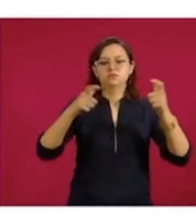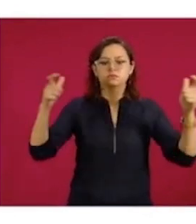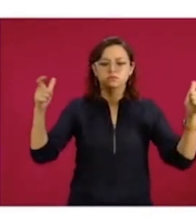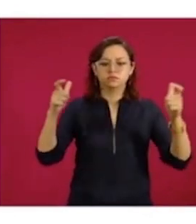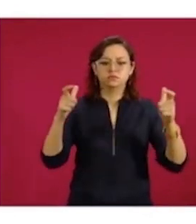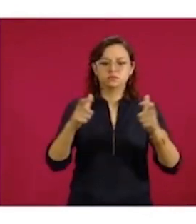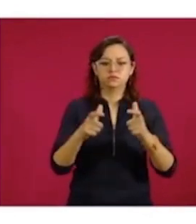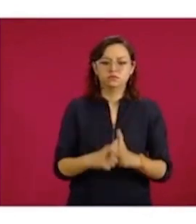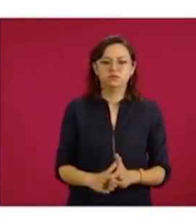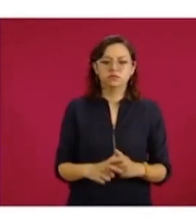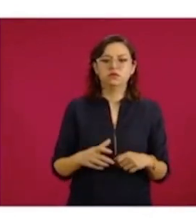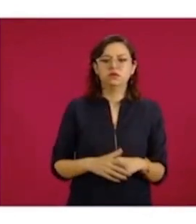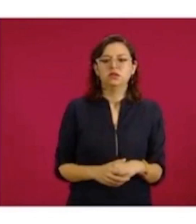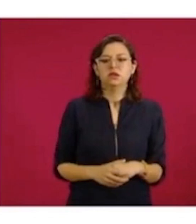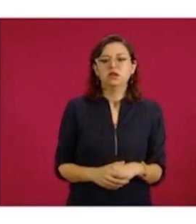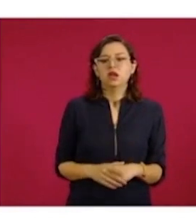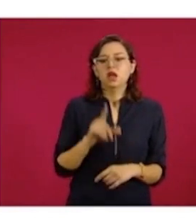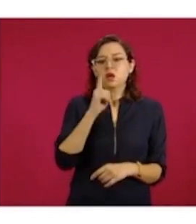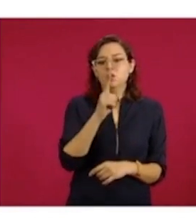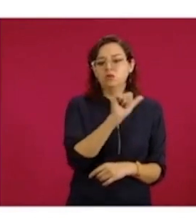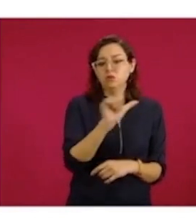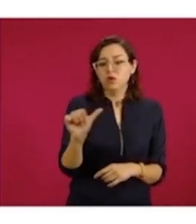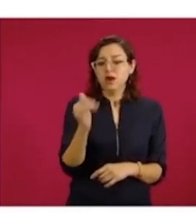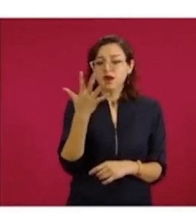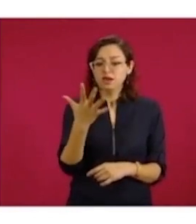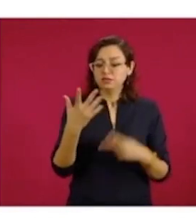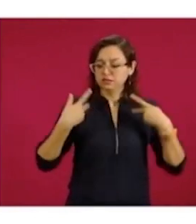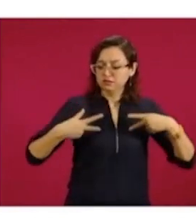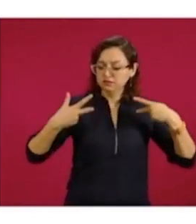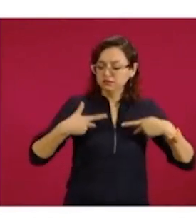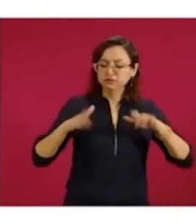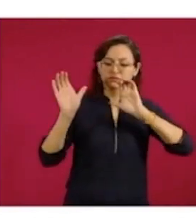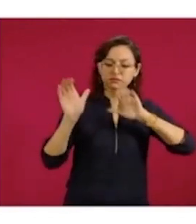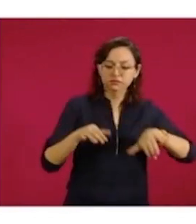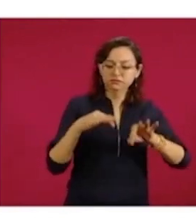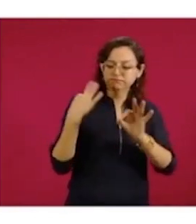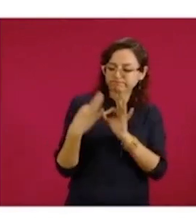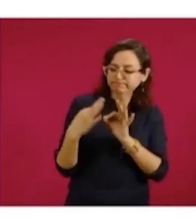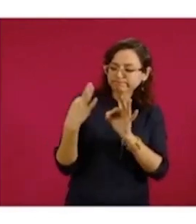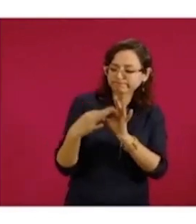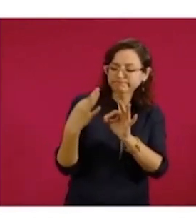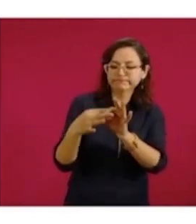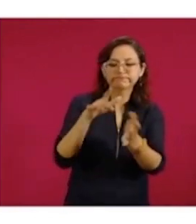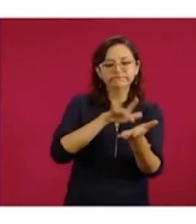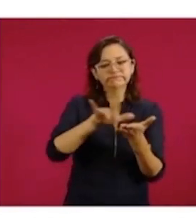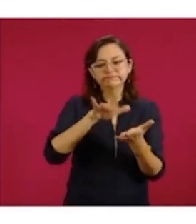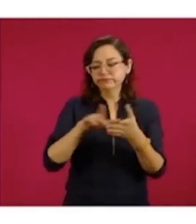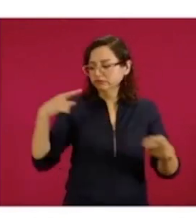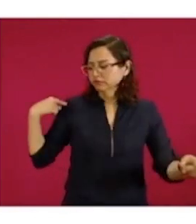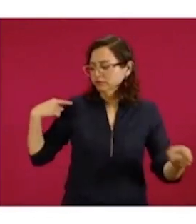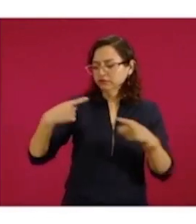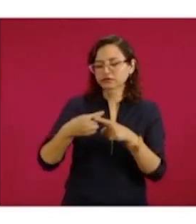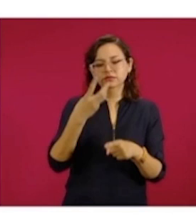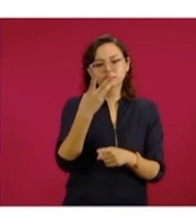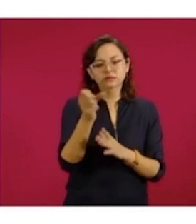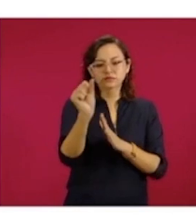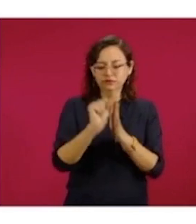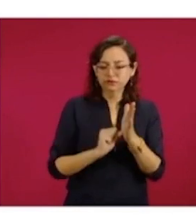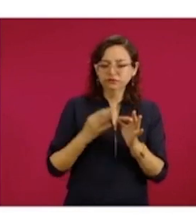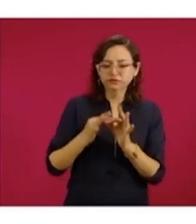tiene. De 1 a 5 son 505 mil. O sea, los más cumplidos estos tres meses de inicio del